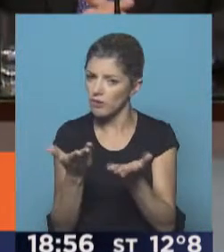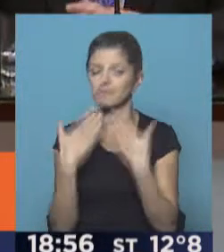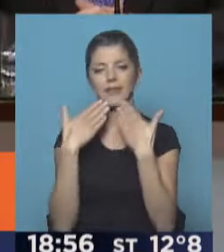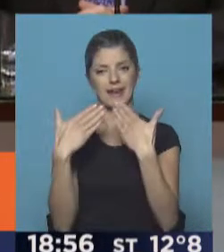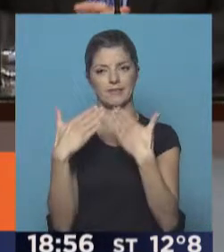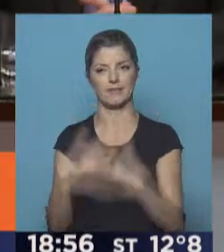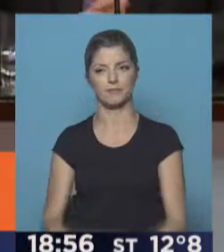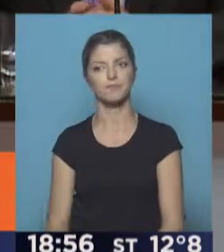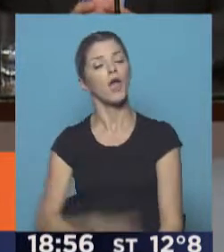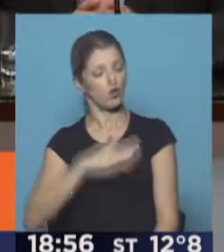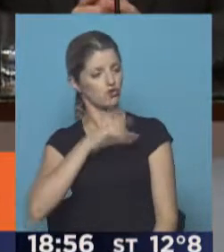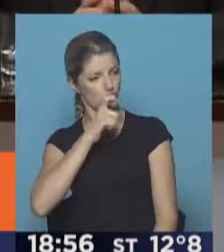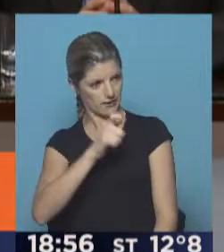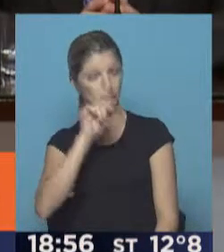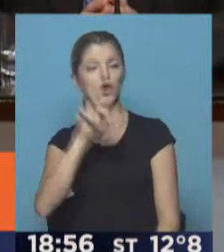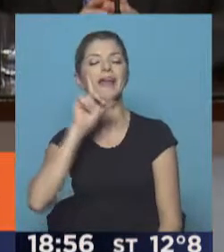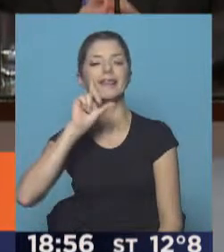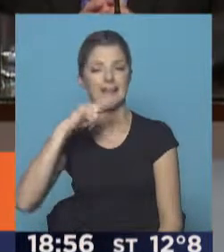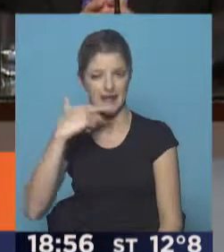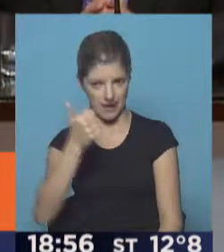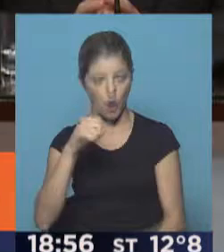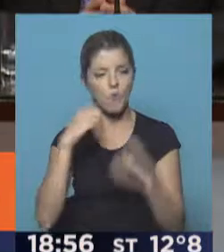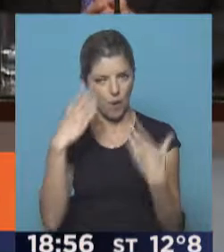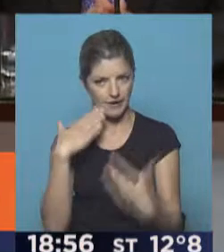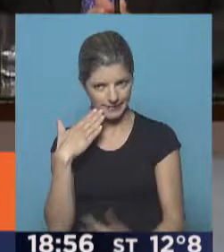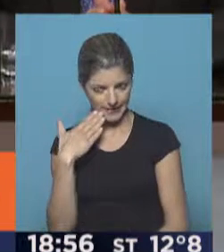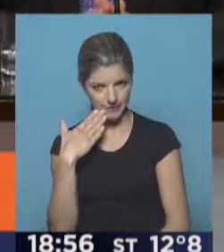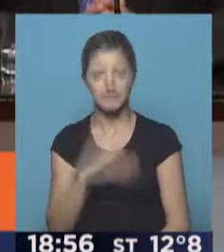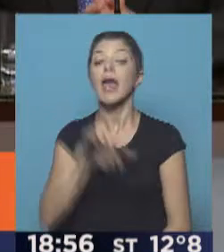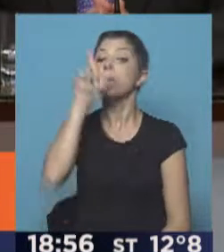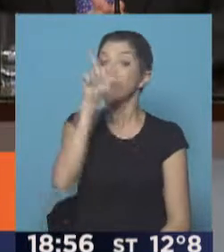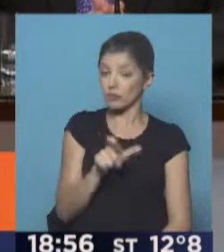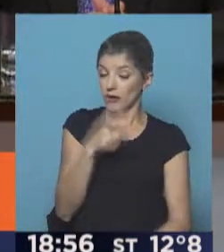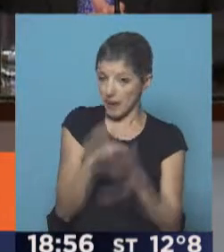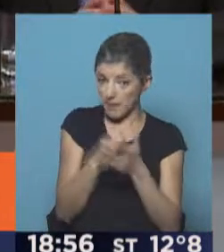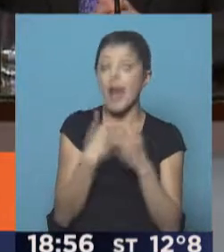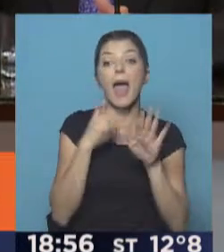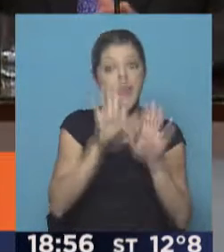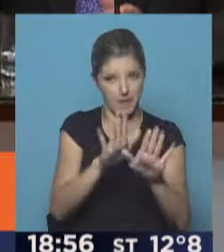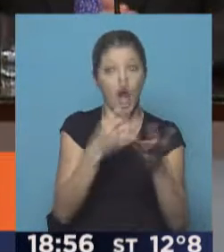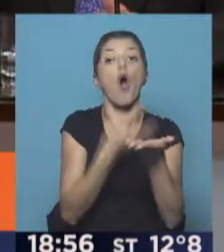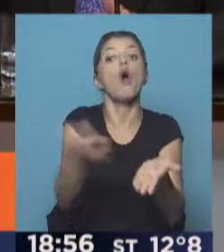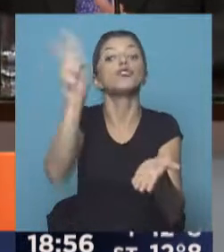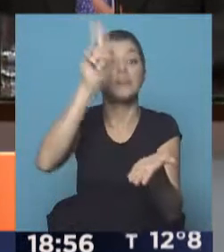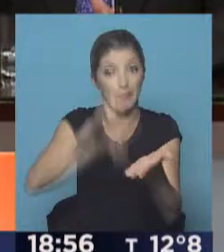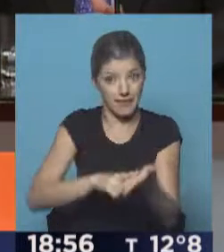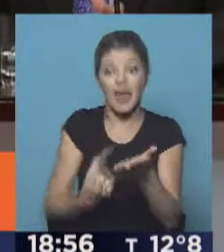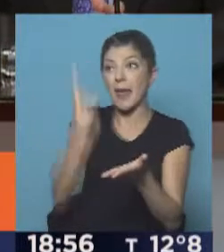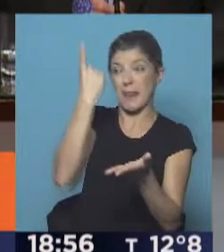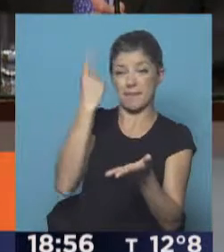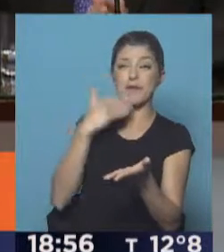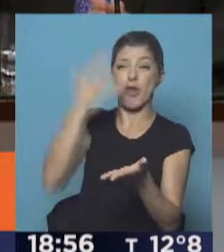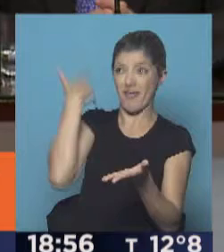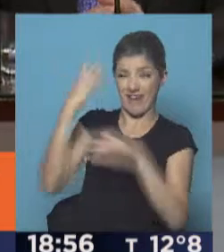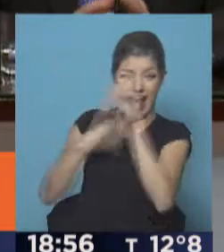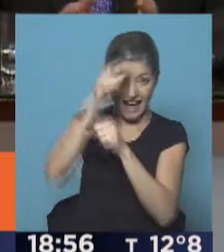yo contesto, Liliana, buenas tardes. El usuario tiene que esperar que se refacture los bimestres desde el 1 de abril a la